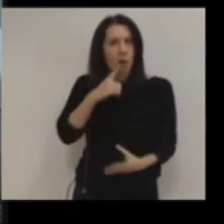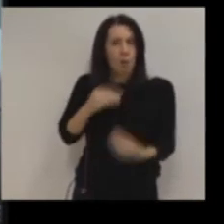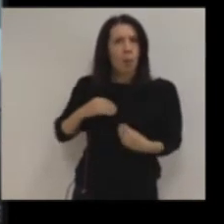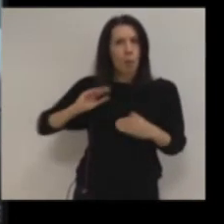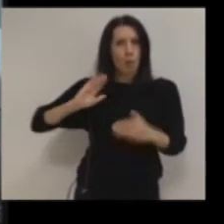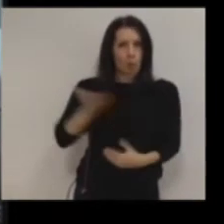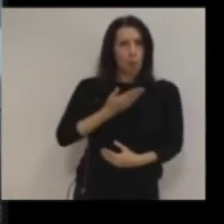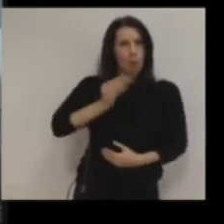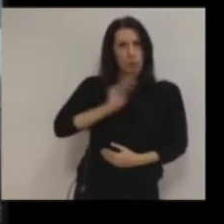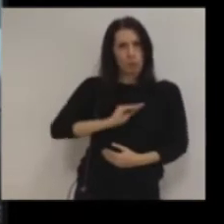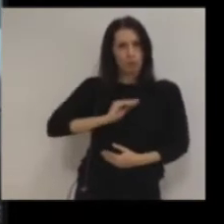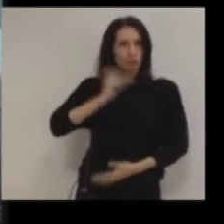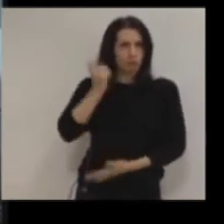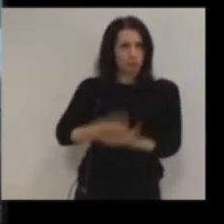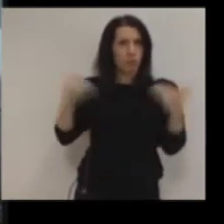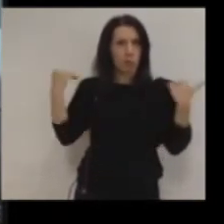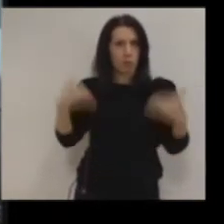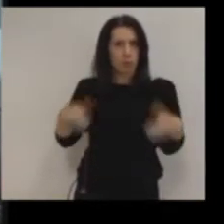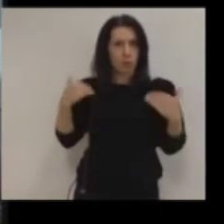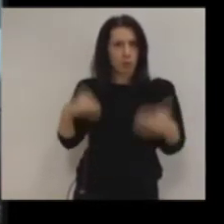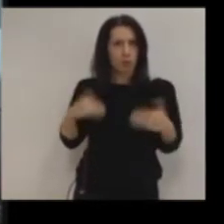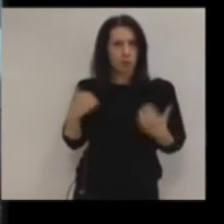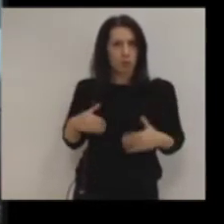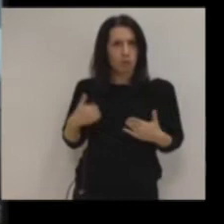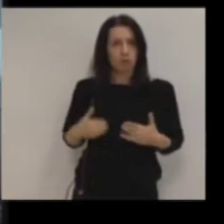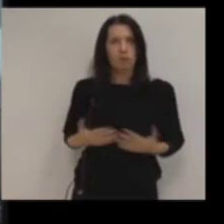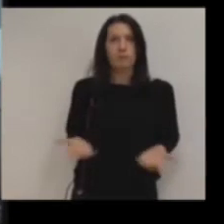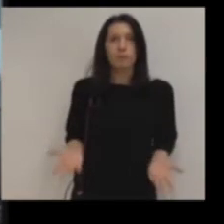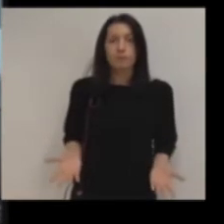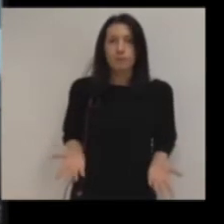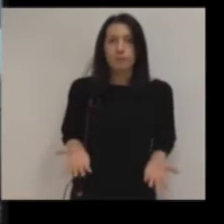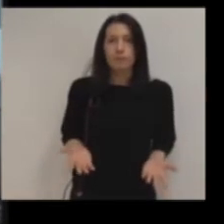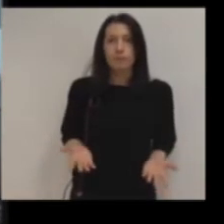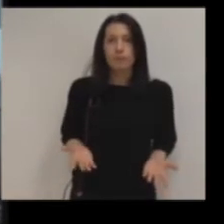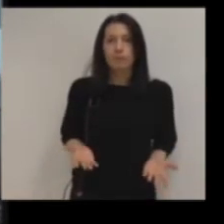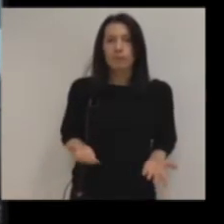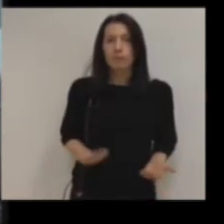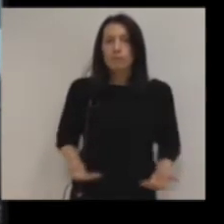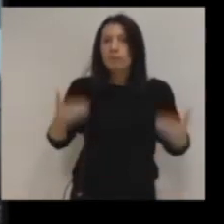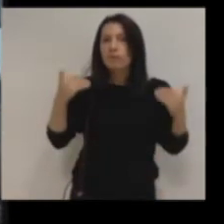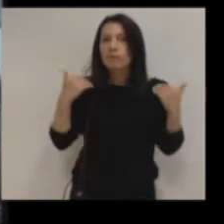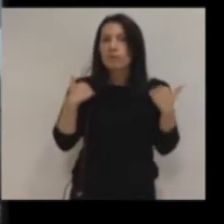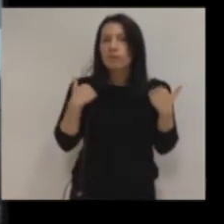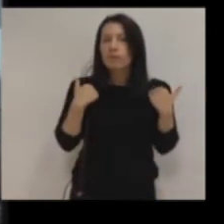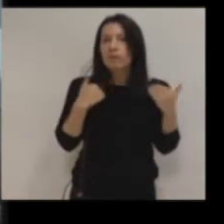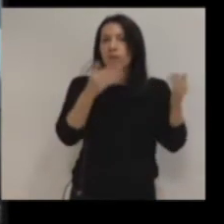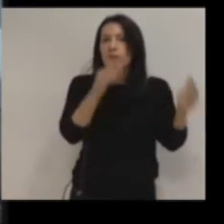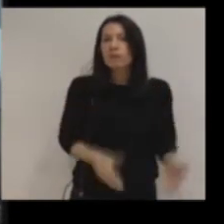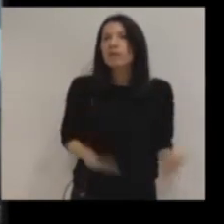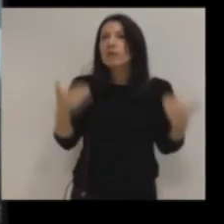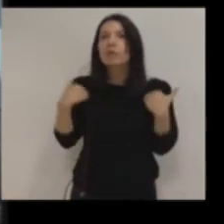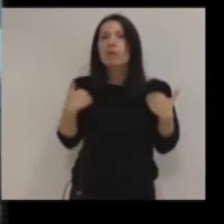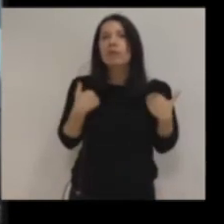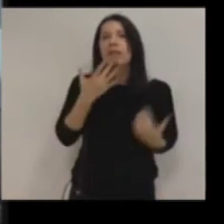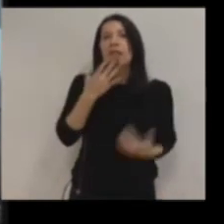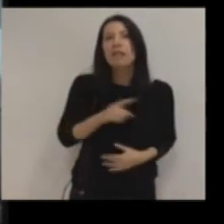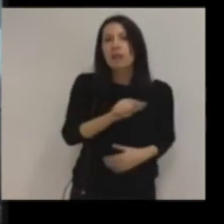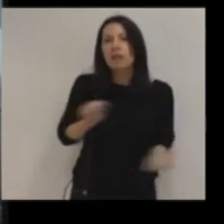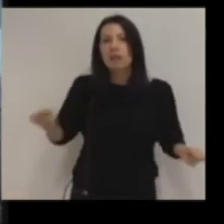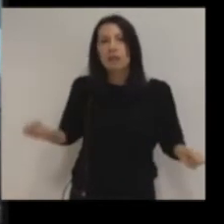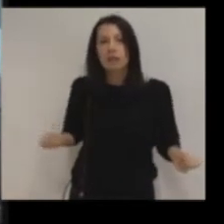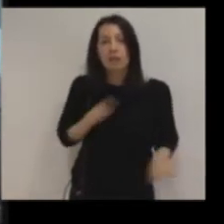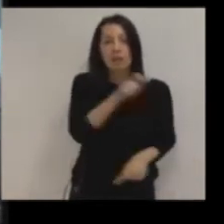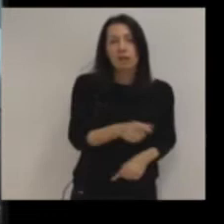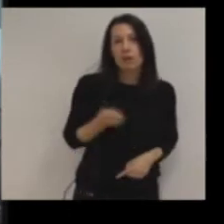de economía de Hacienda que te deja tambaleando. ¿Qué responsabilidad tendría? ¿Quién tendría la responsabilidad ahí?